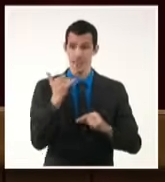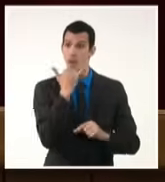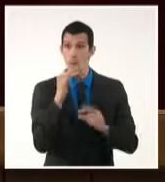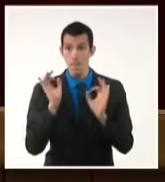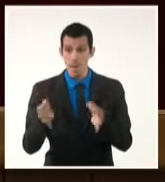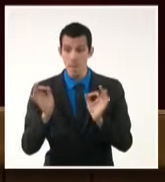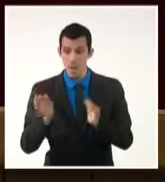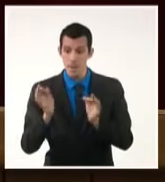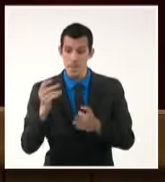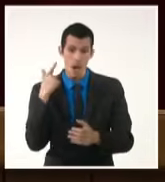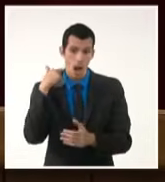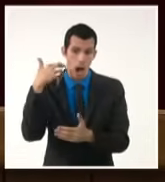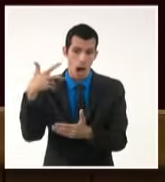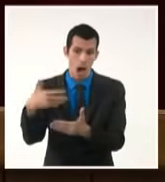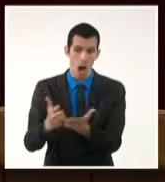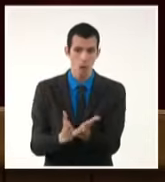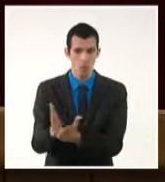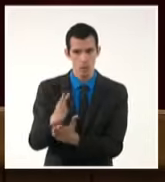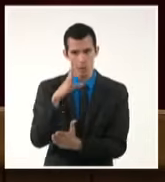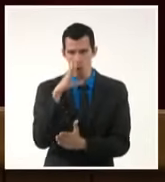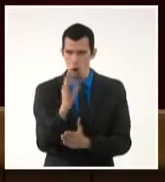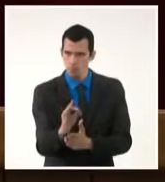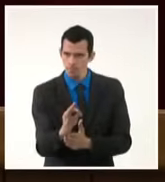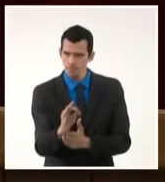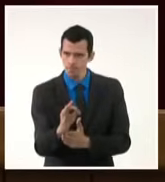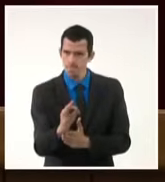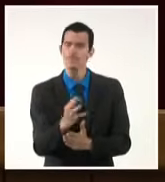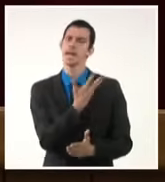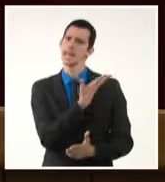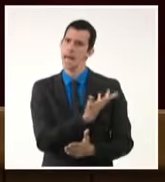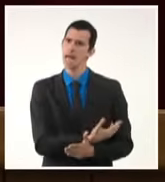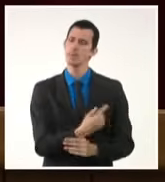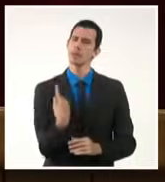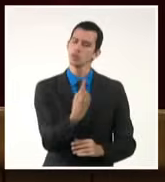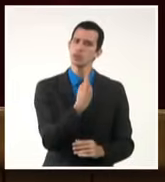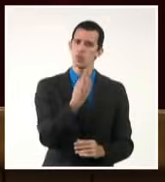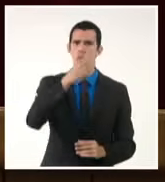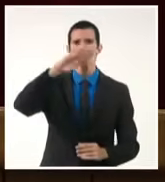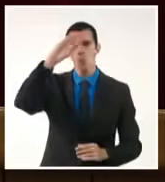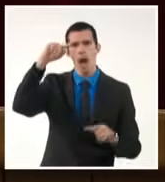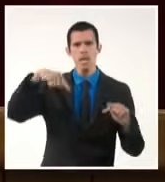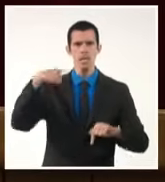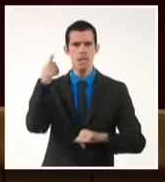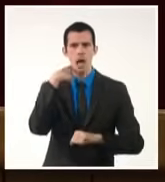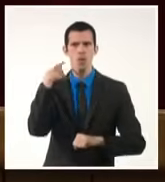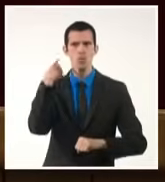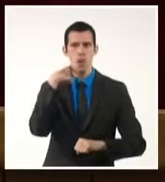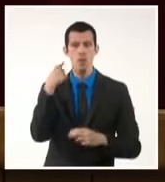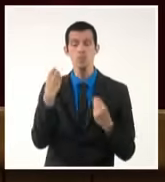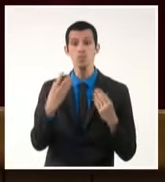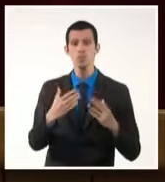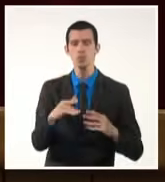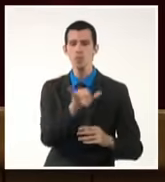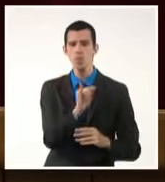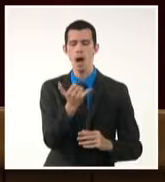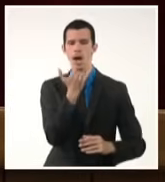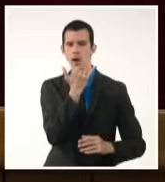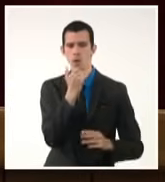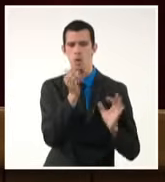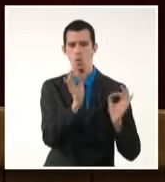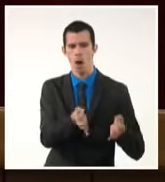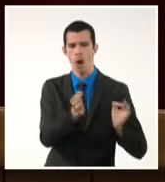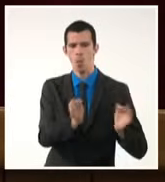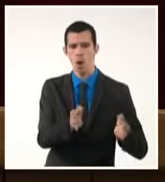en el tiempo han facilitado la presencia de fenómenos y manifestaciones negativas en la sociedad cubana que